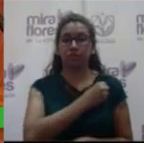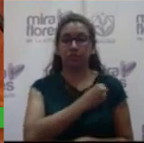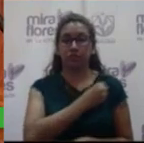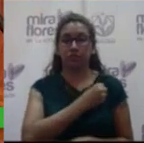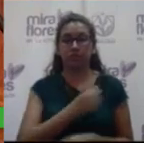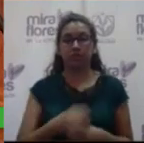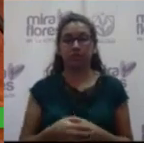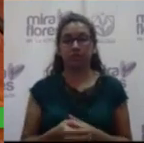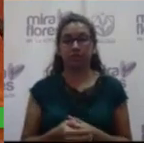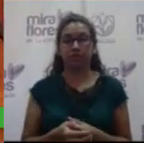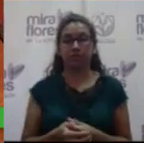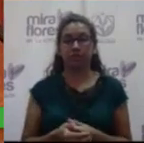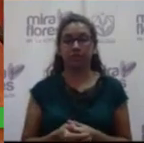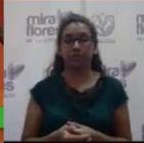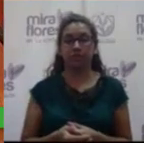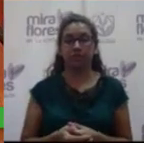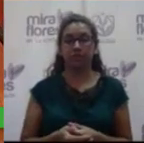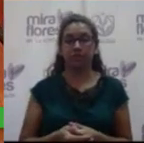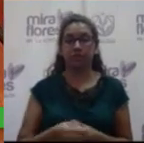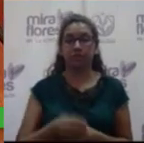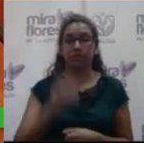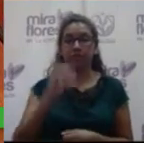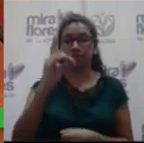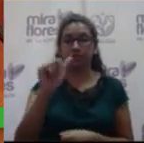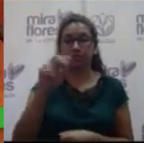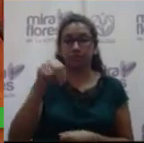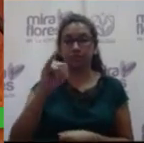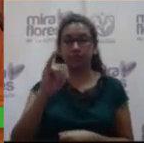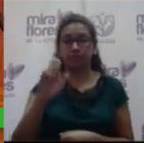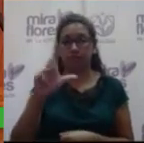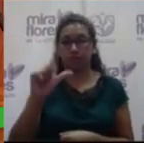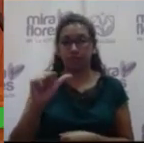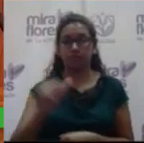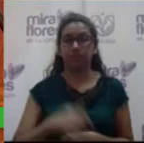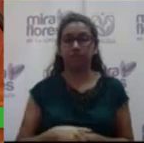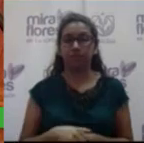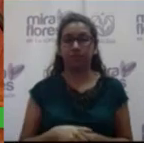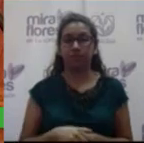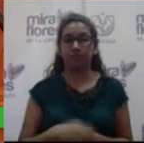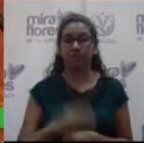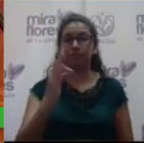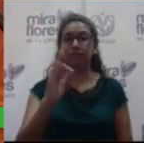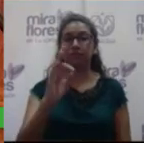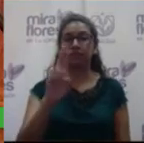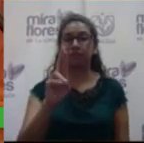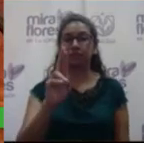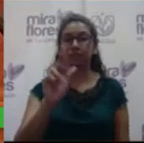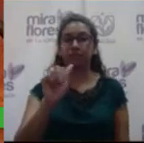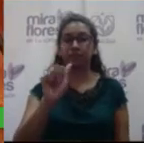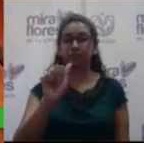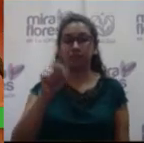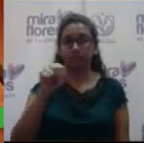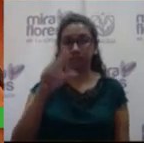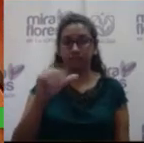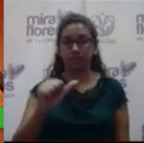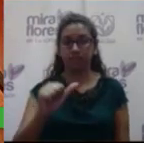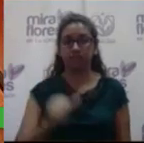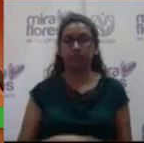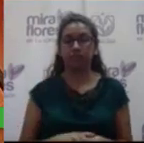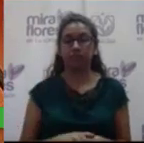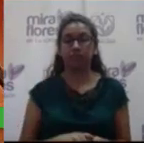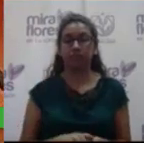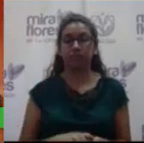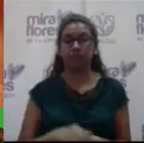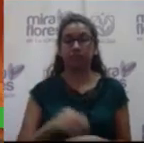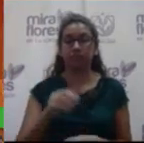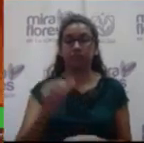Stilich Watson, señorita Daniela Lozano Víctor, señora Franca Rey Camino, señor Alfredo